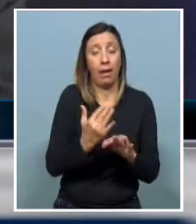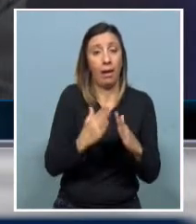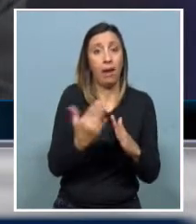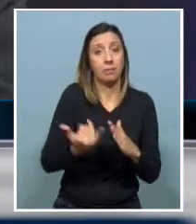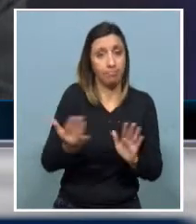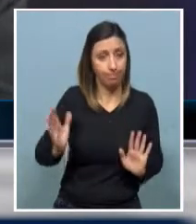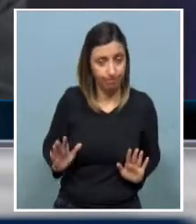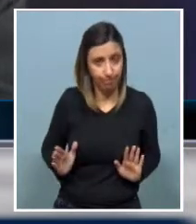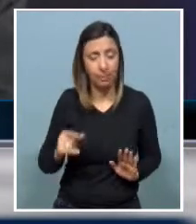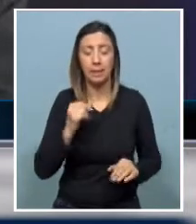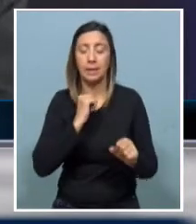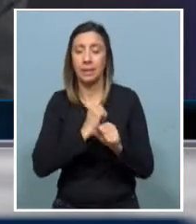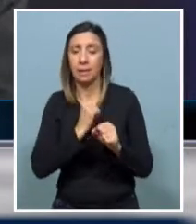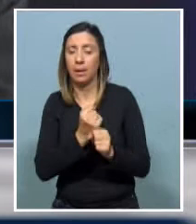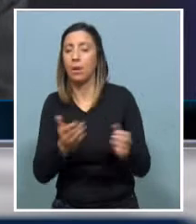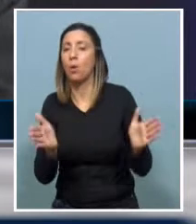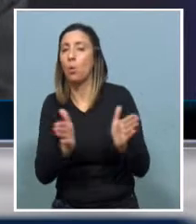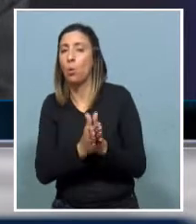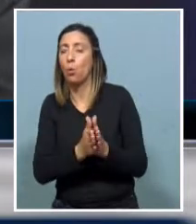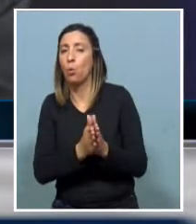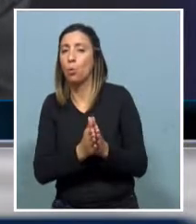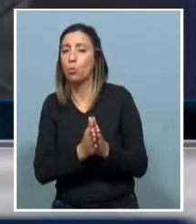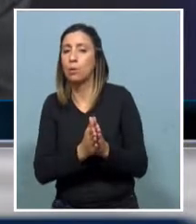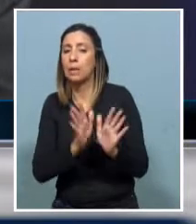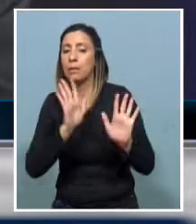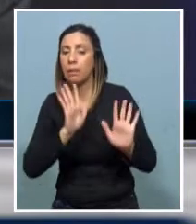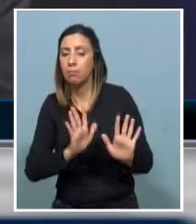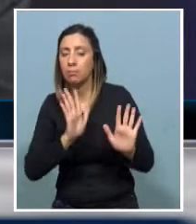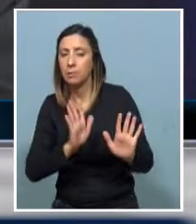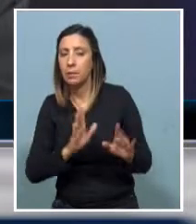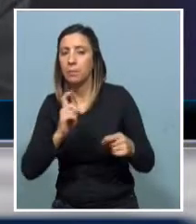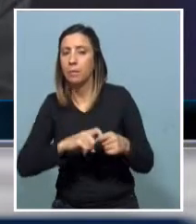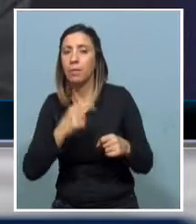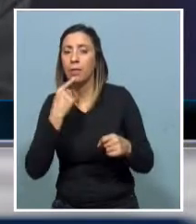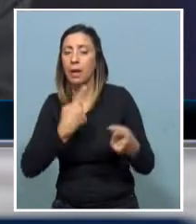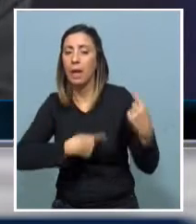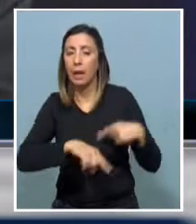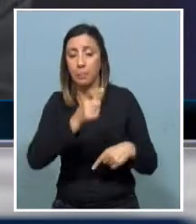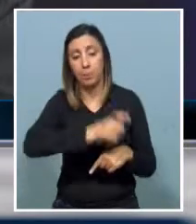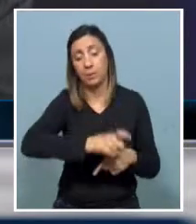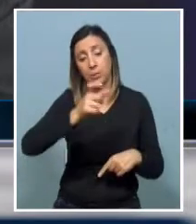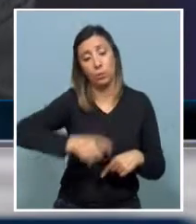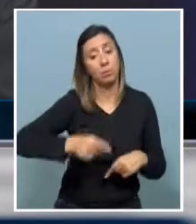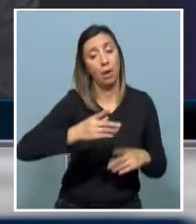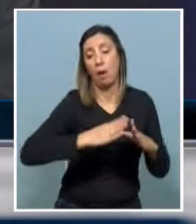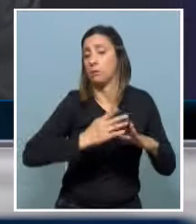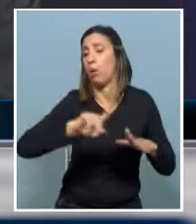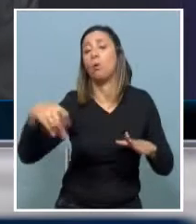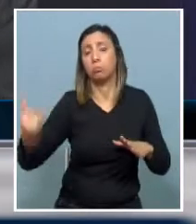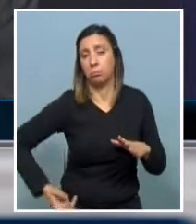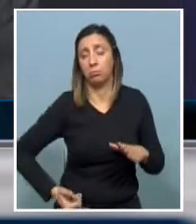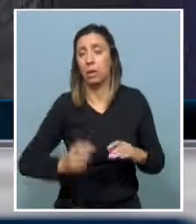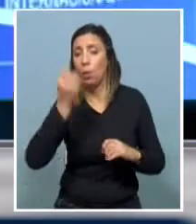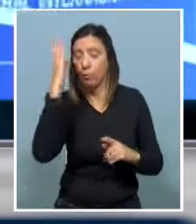habitacional previa. Se está trabajando conjuntamente con el gremio. Estamos esperando que el gremio coloque los reemplazos de estas personas para ya oficializar la